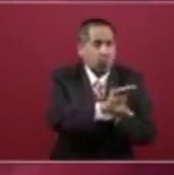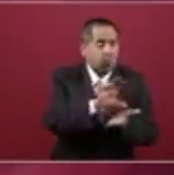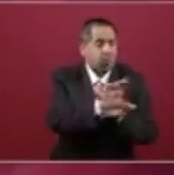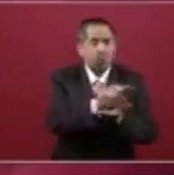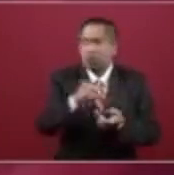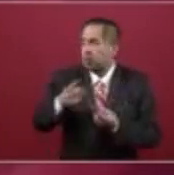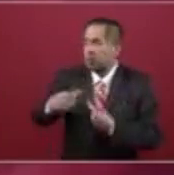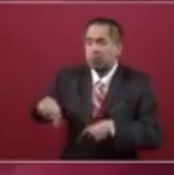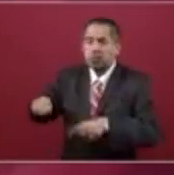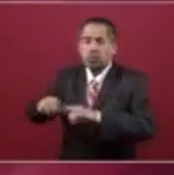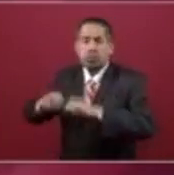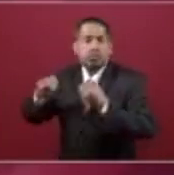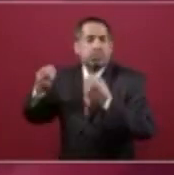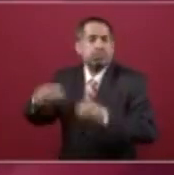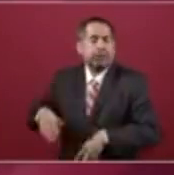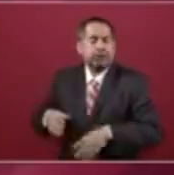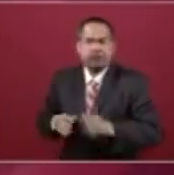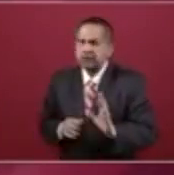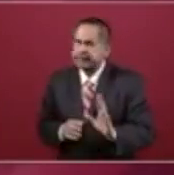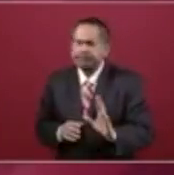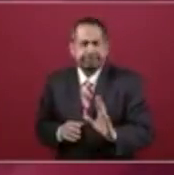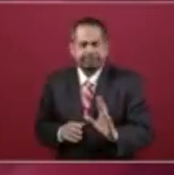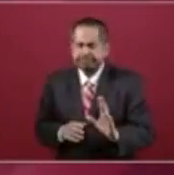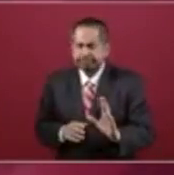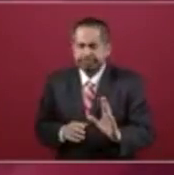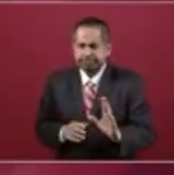que signifique